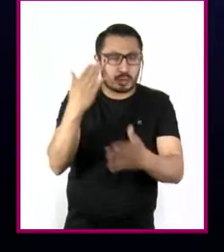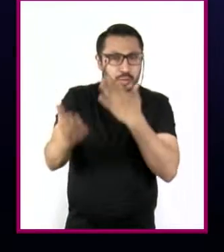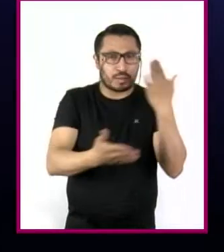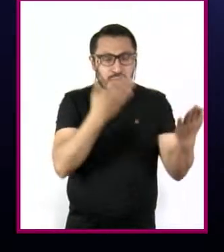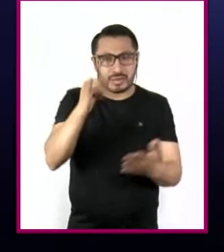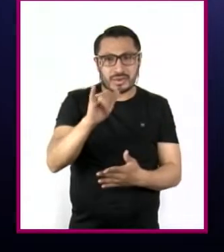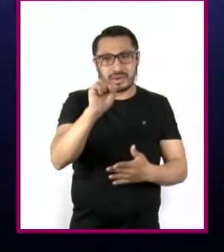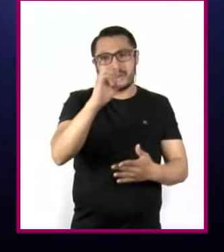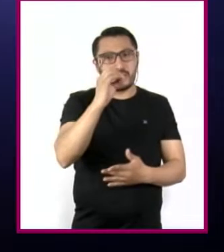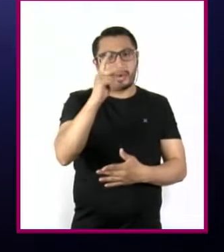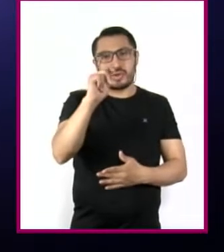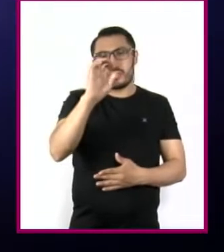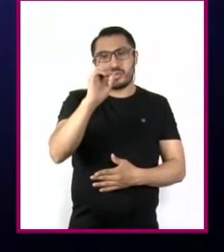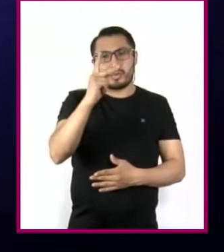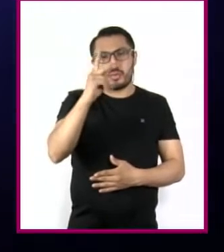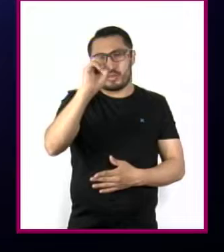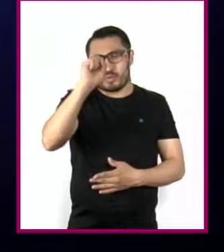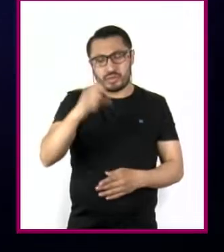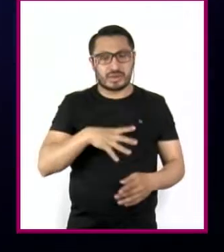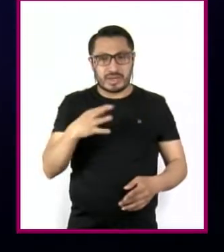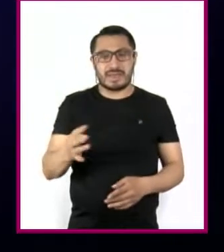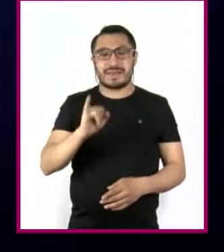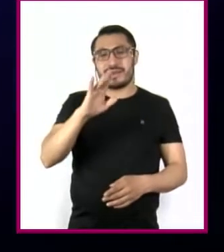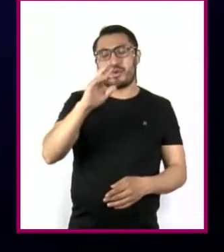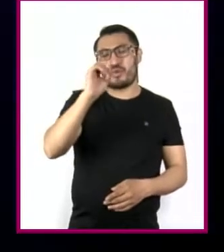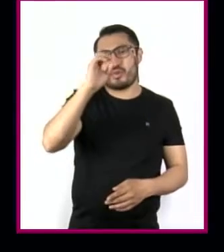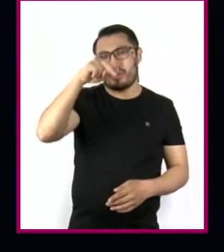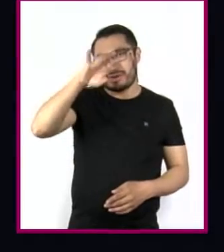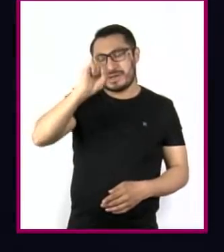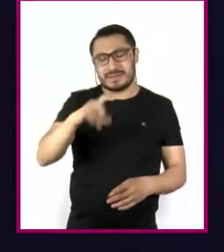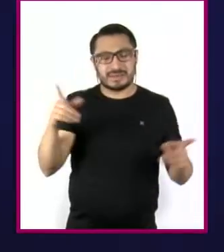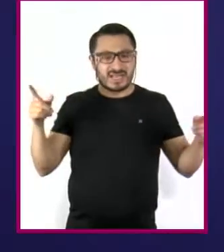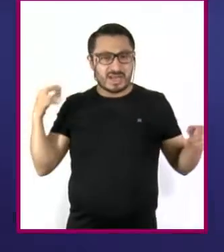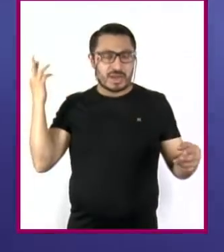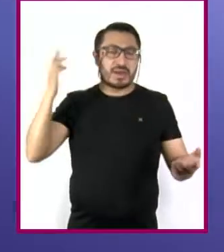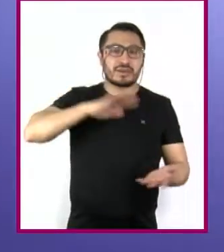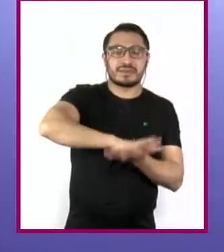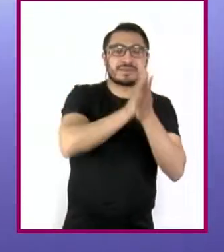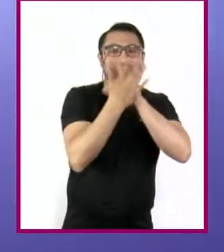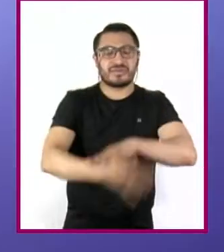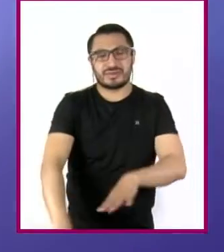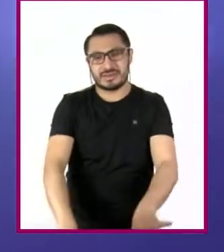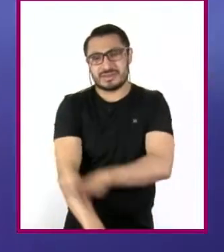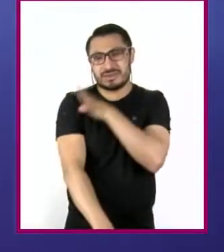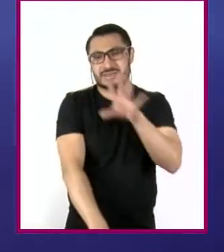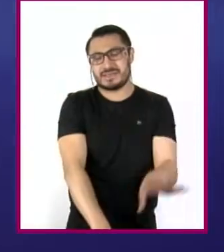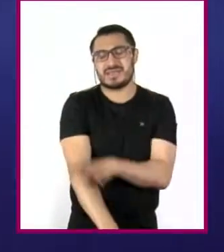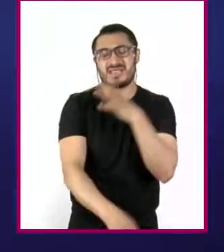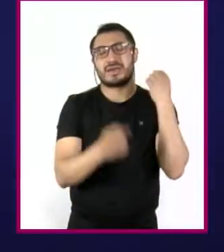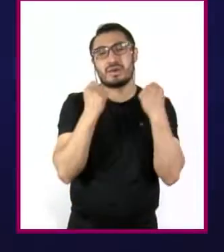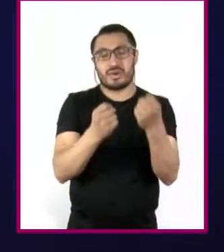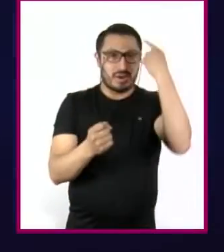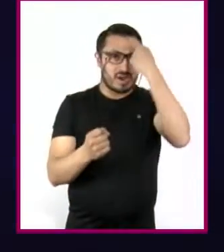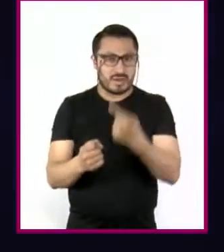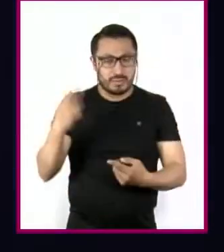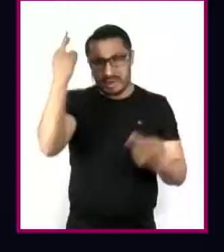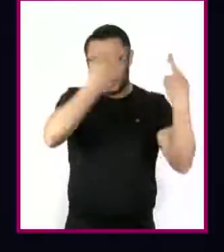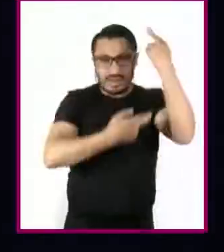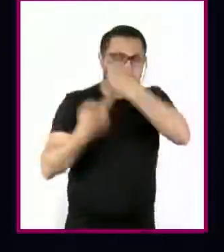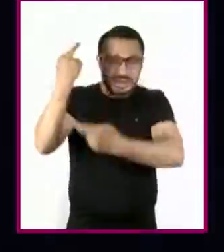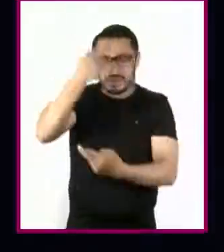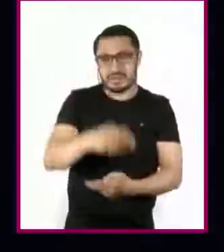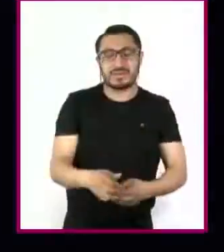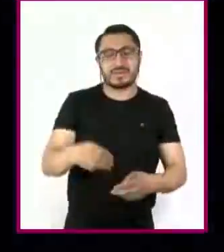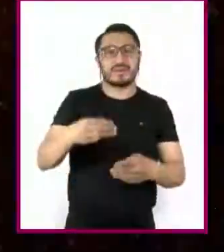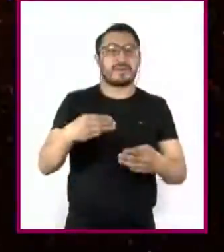estos isótopos, se aceleran los iones a energías cinéticas muy altas para realizar un análisis de masa. Si bien